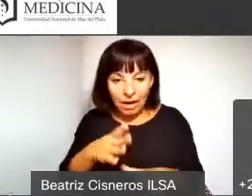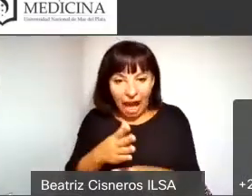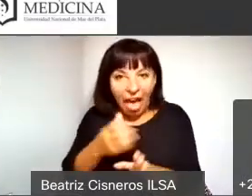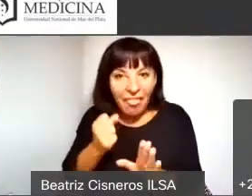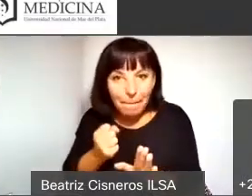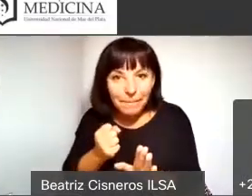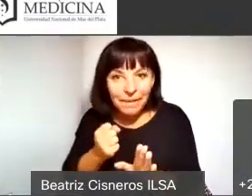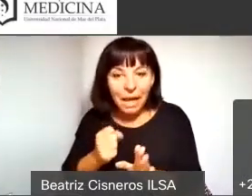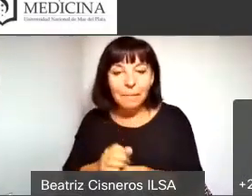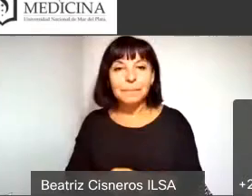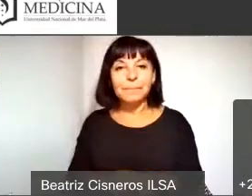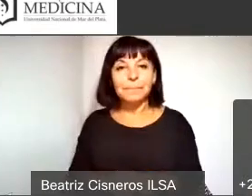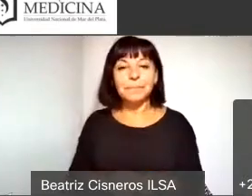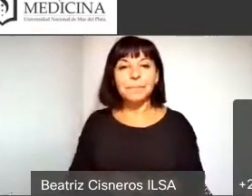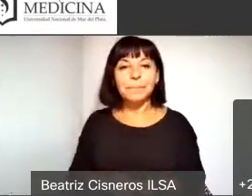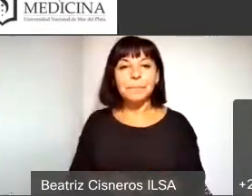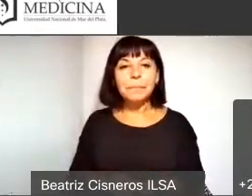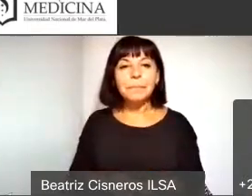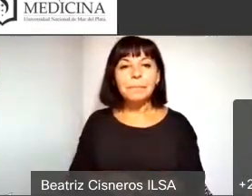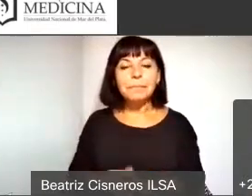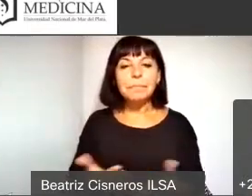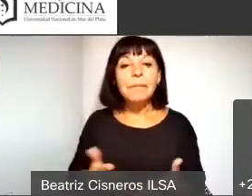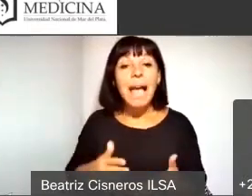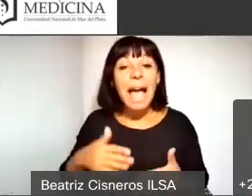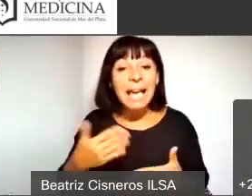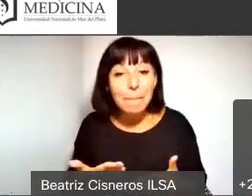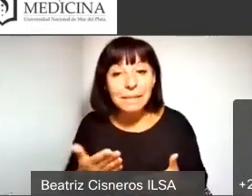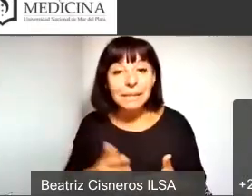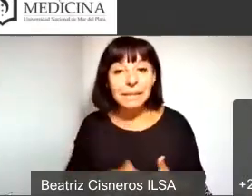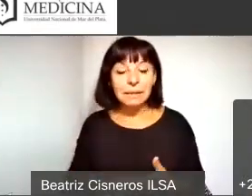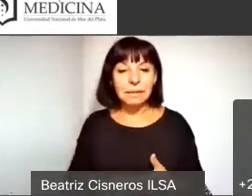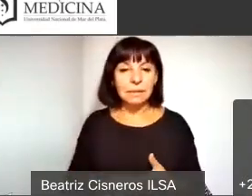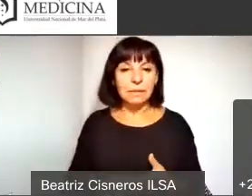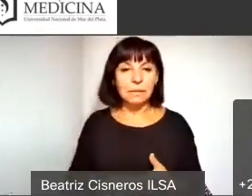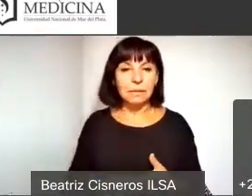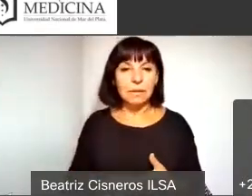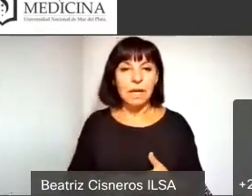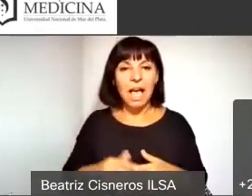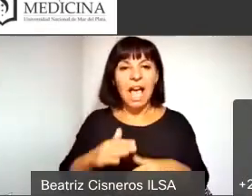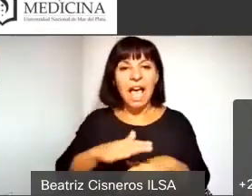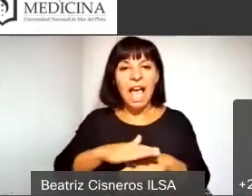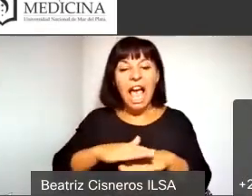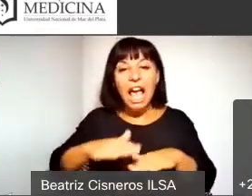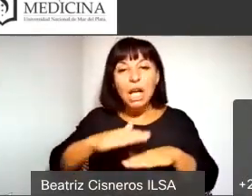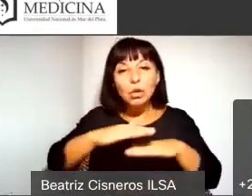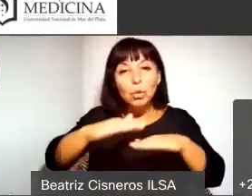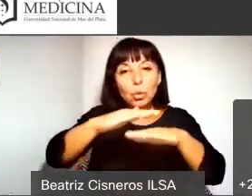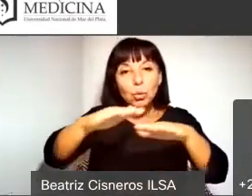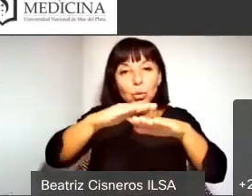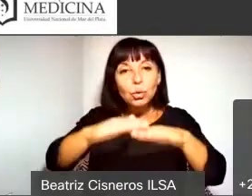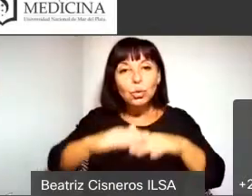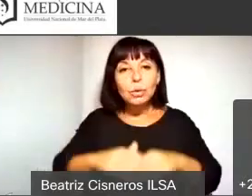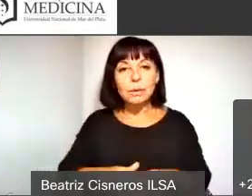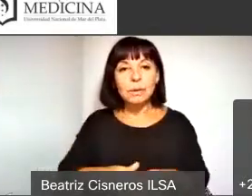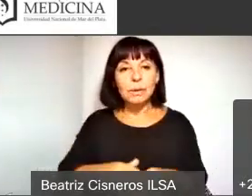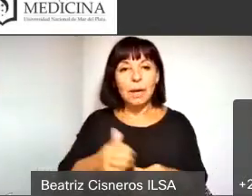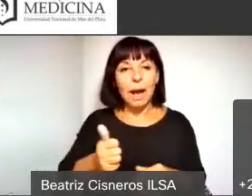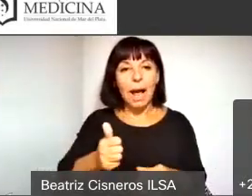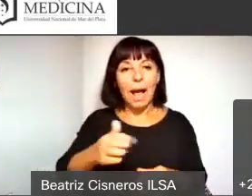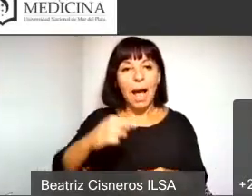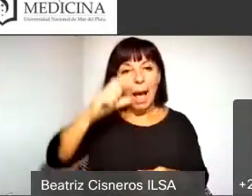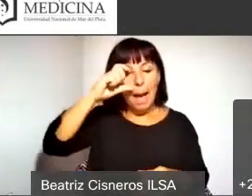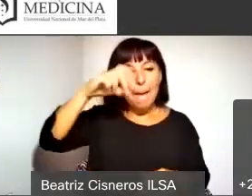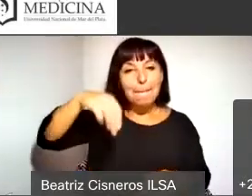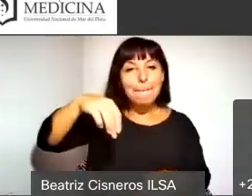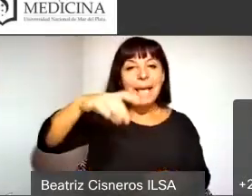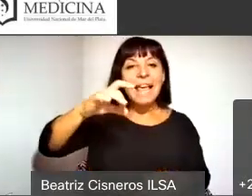¿Qué más a destacar? Bueno, hablamos también de estructuras denominadas apéndices. Habíamos hablado